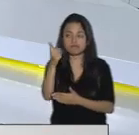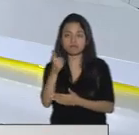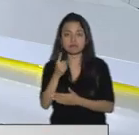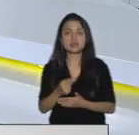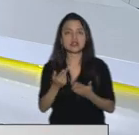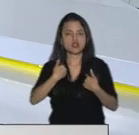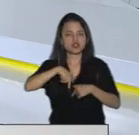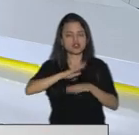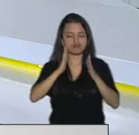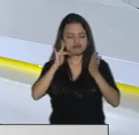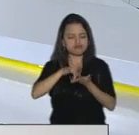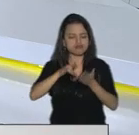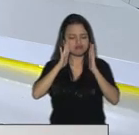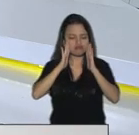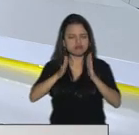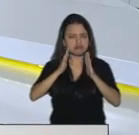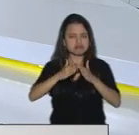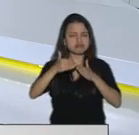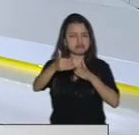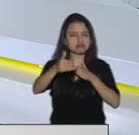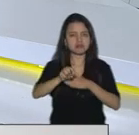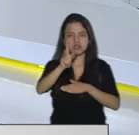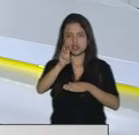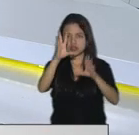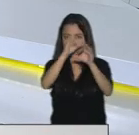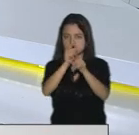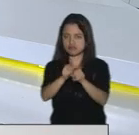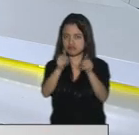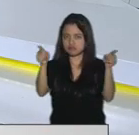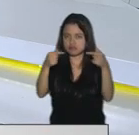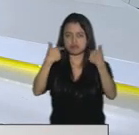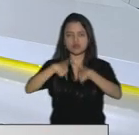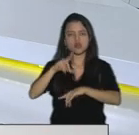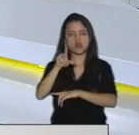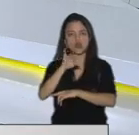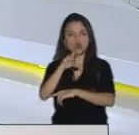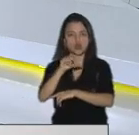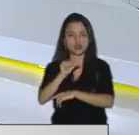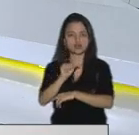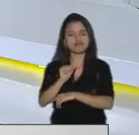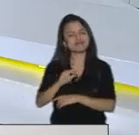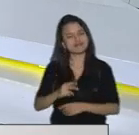por supuesto, el desarrollo lo tendremos en nuestra misión central a las 8 de la noche. Luisa Fernández, Noticentro 1, CMI.